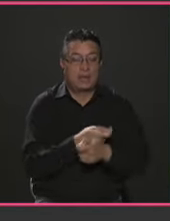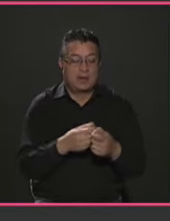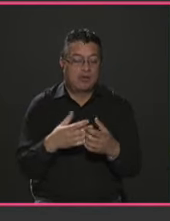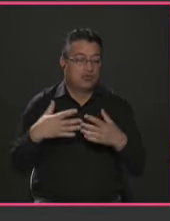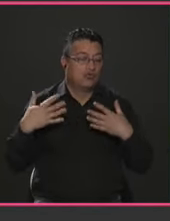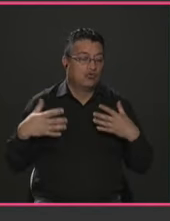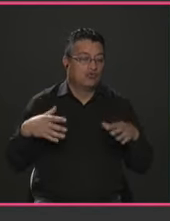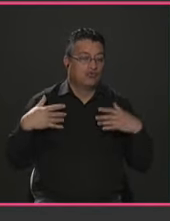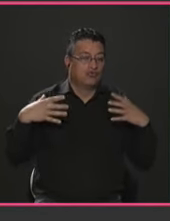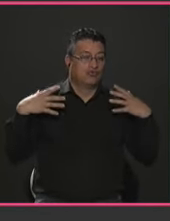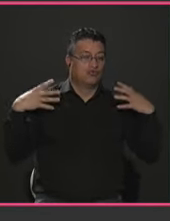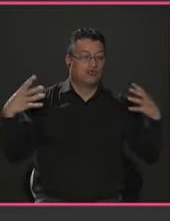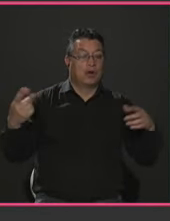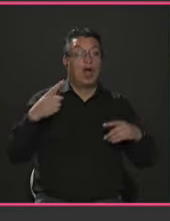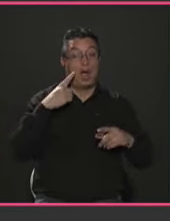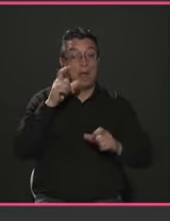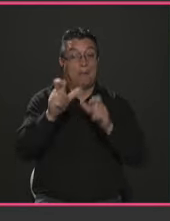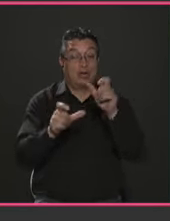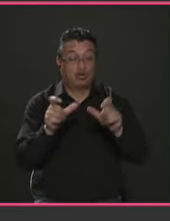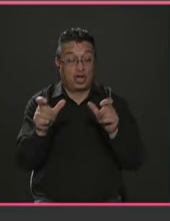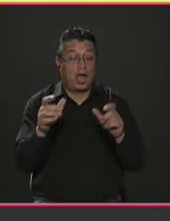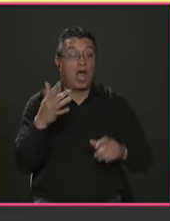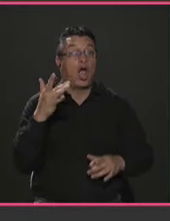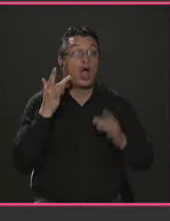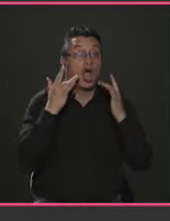gente ve que no está